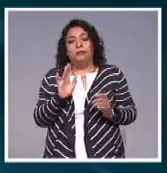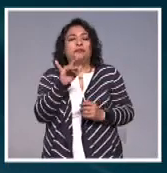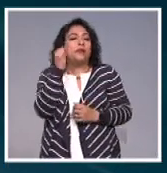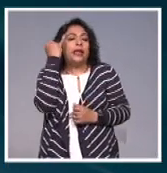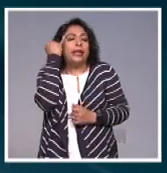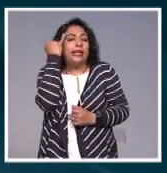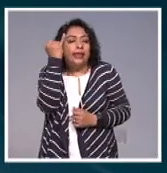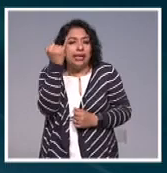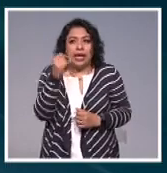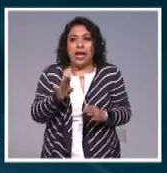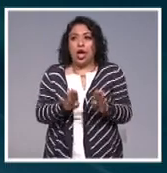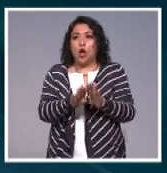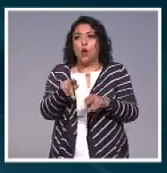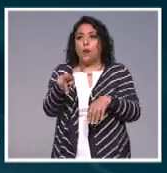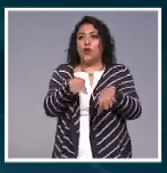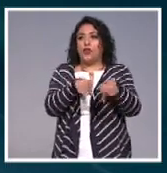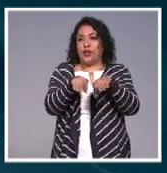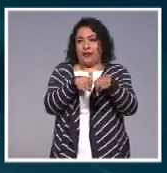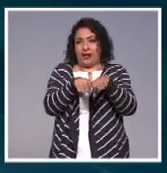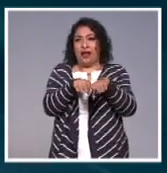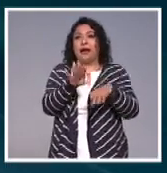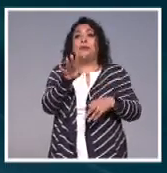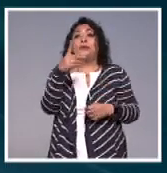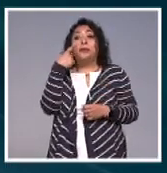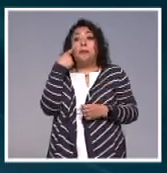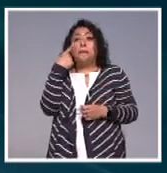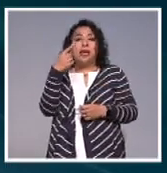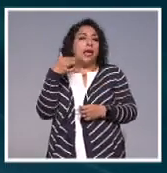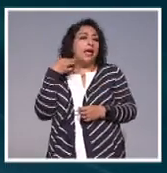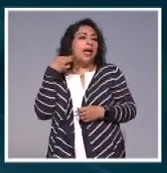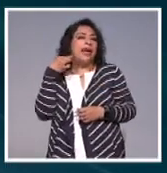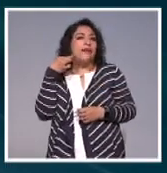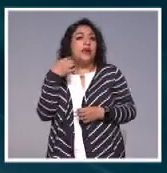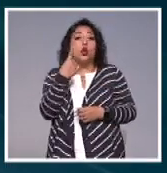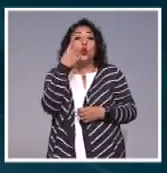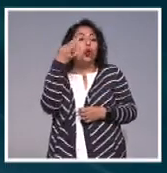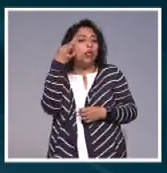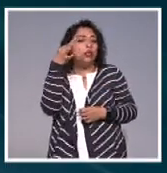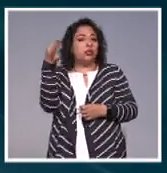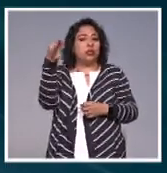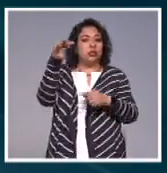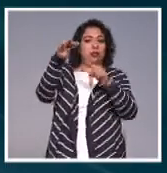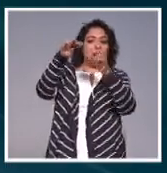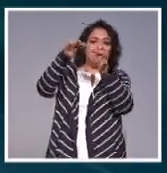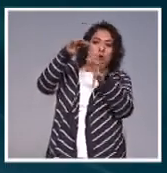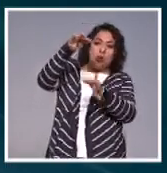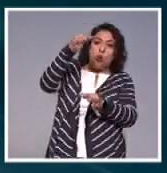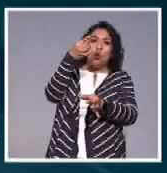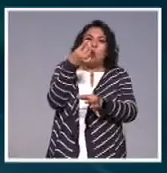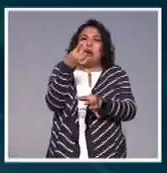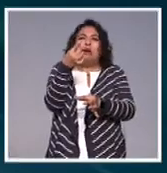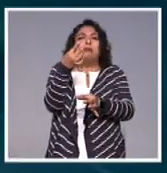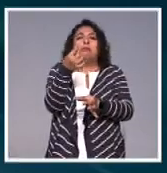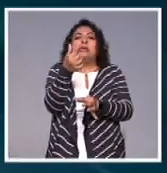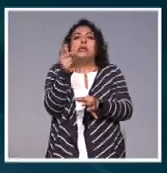den una idea de cómo trabajan, es que observen su cabello. Un cabello es, digamos, lo más cercano a lo visible